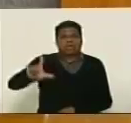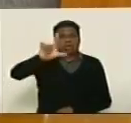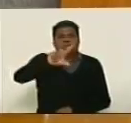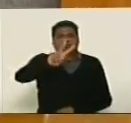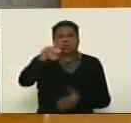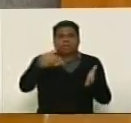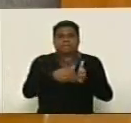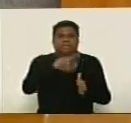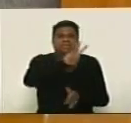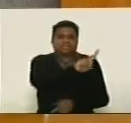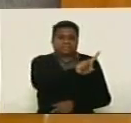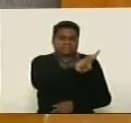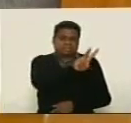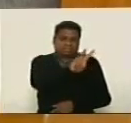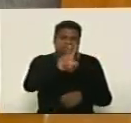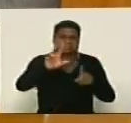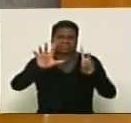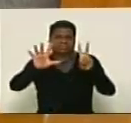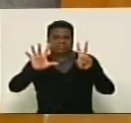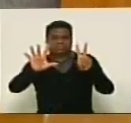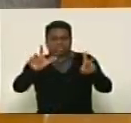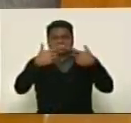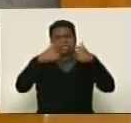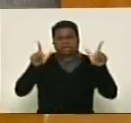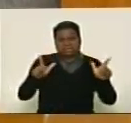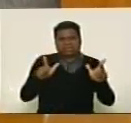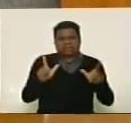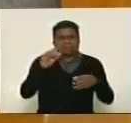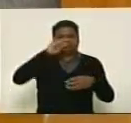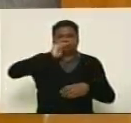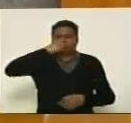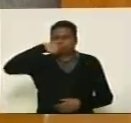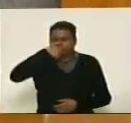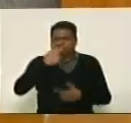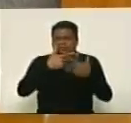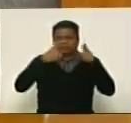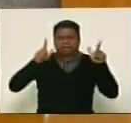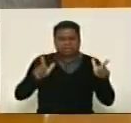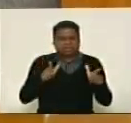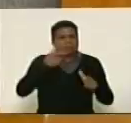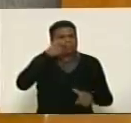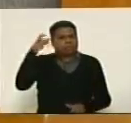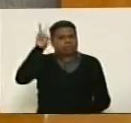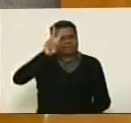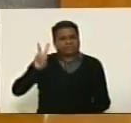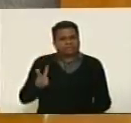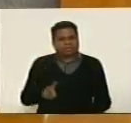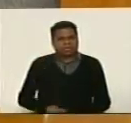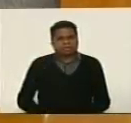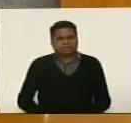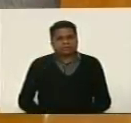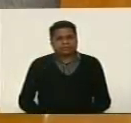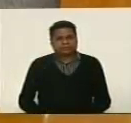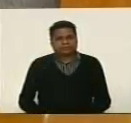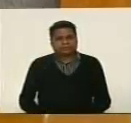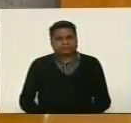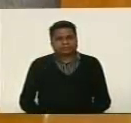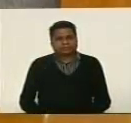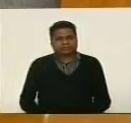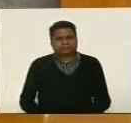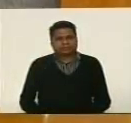elecciones democráticas libres, universales, directas y secretas por el pueblo venezolano como depositario del